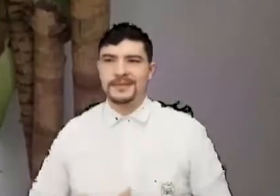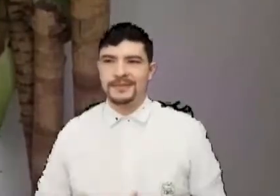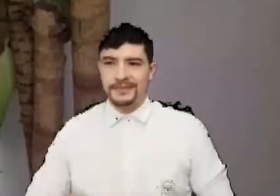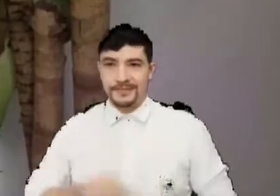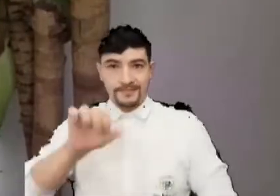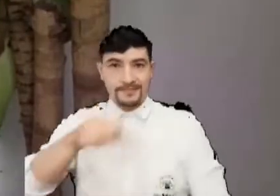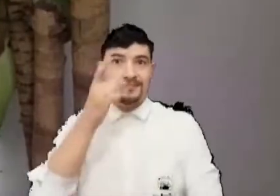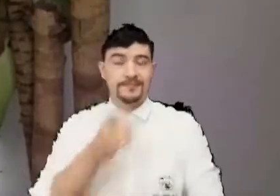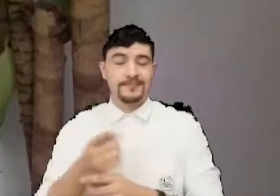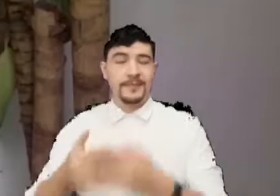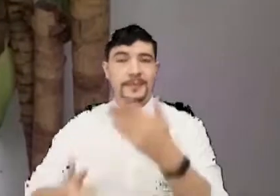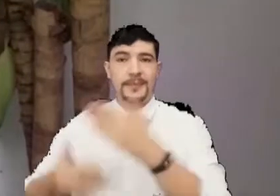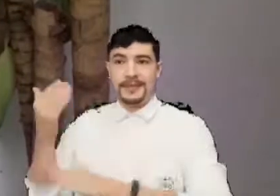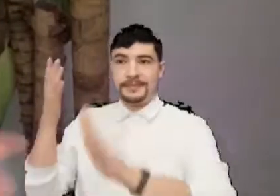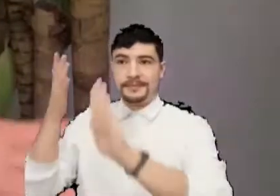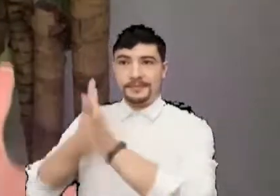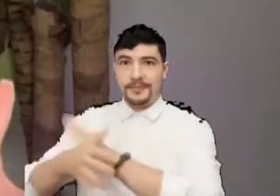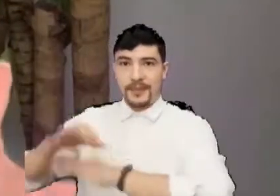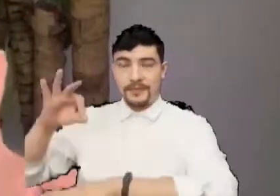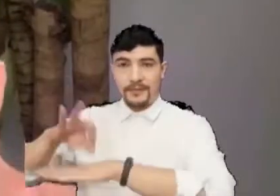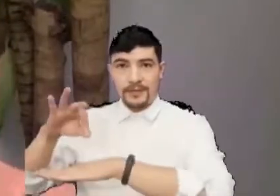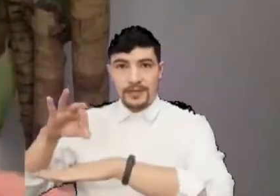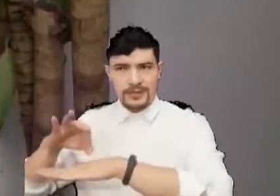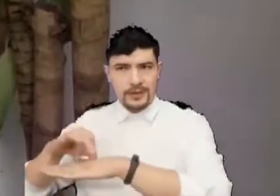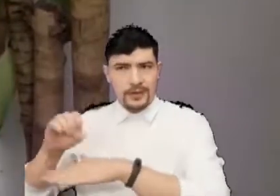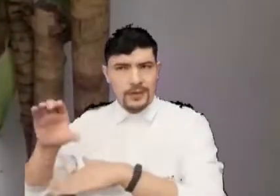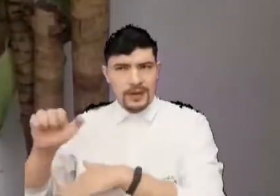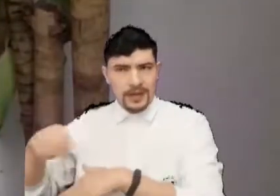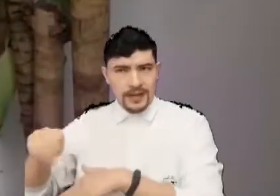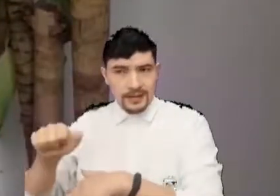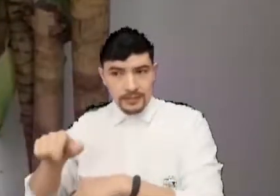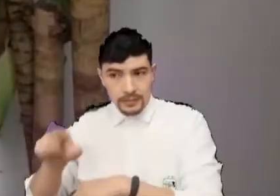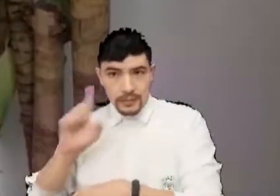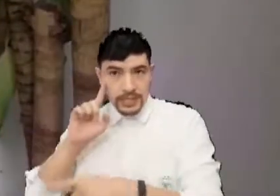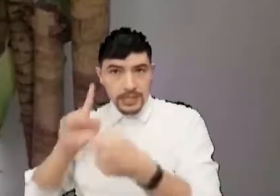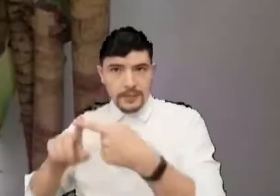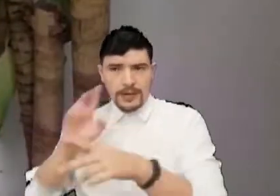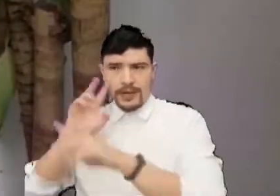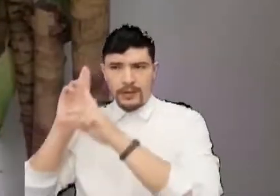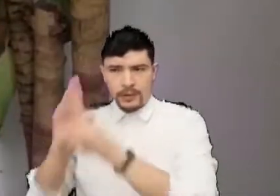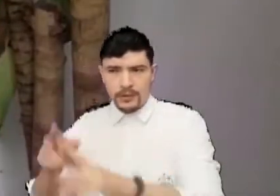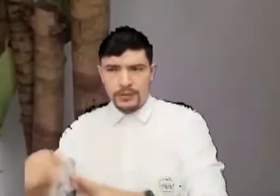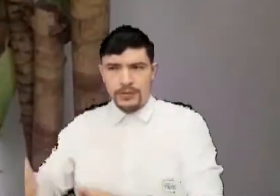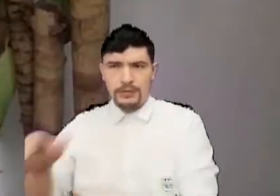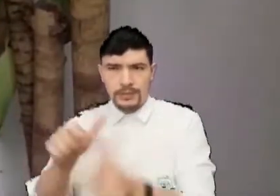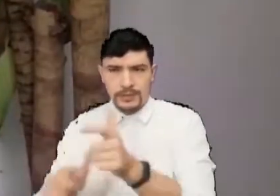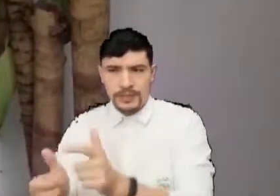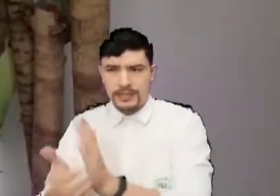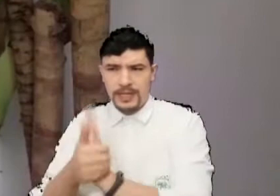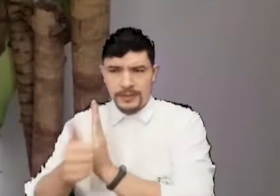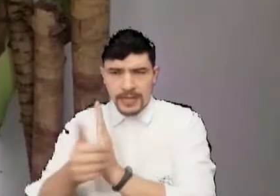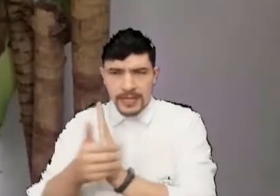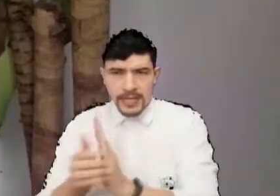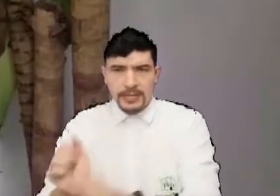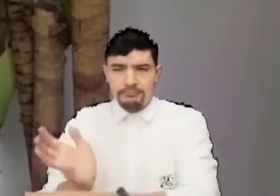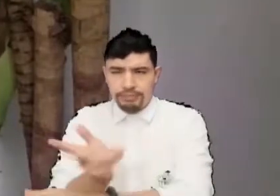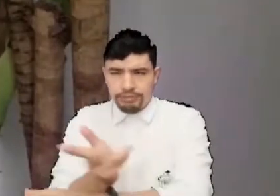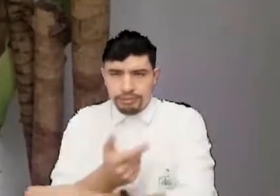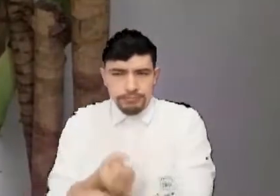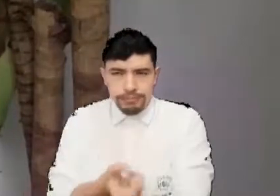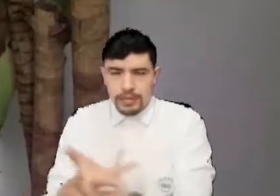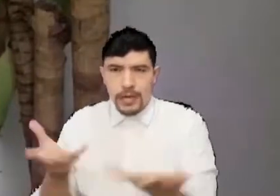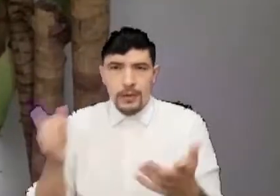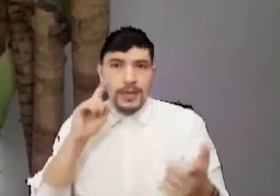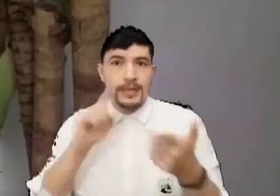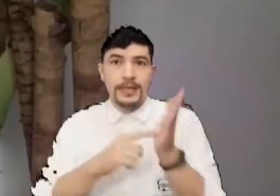contándoles que la Fundación Ocaña Talent busca resaltar el talento de la región a través de las plataformas digitales con el Festival